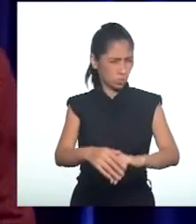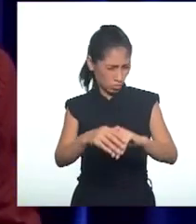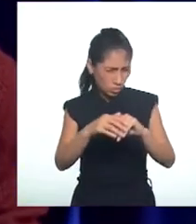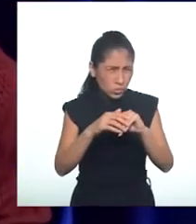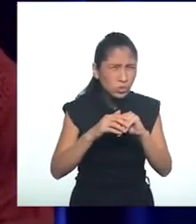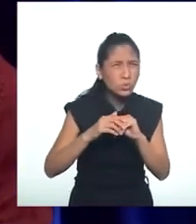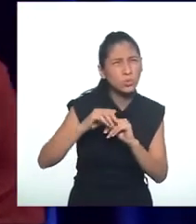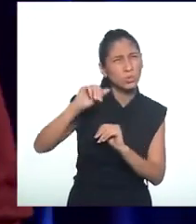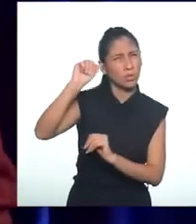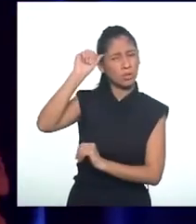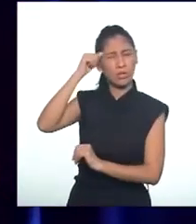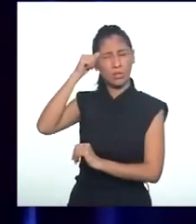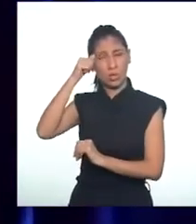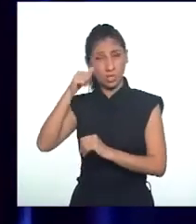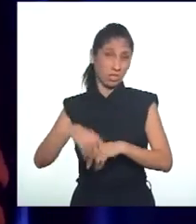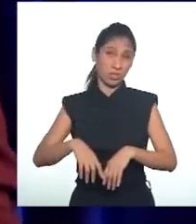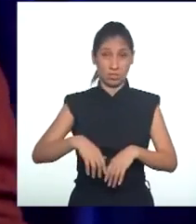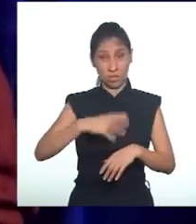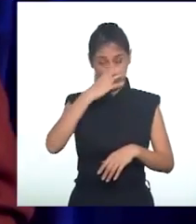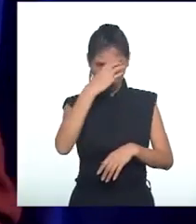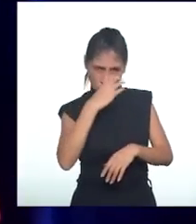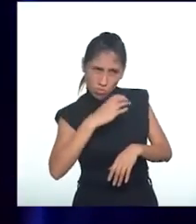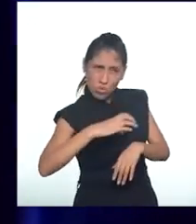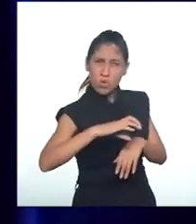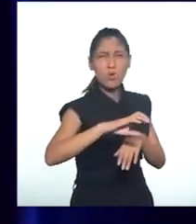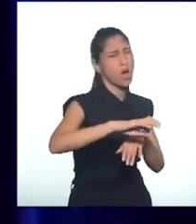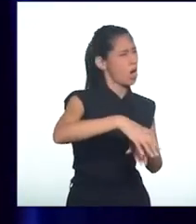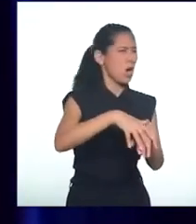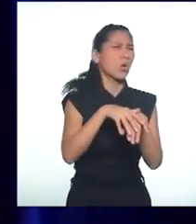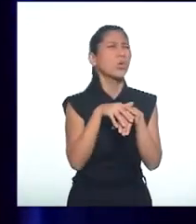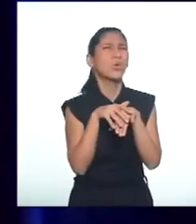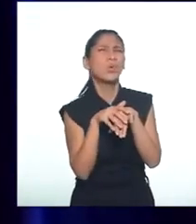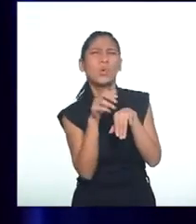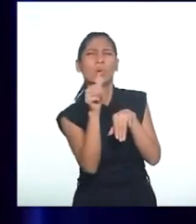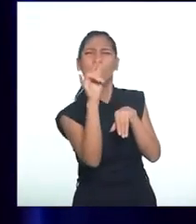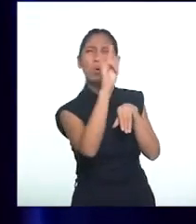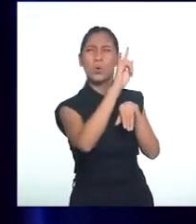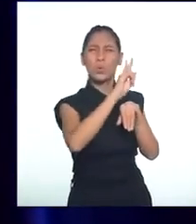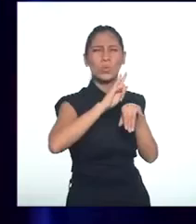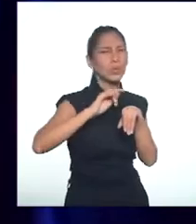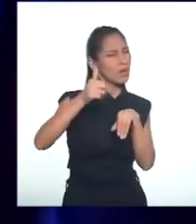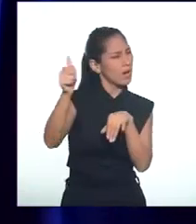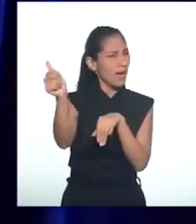que recuerdan el ladrido del lobo.